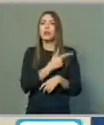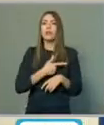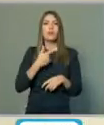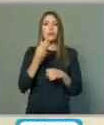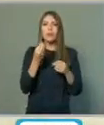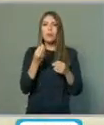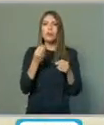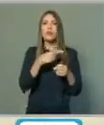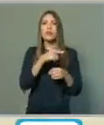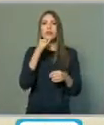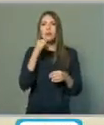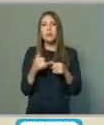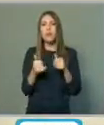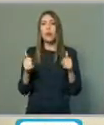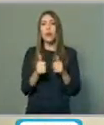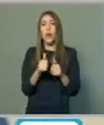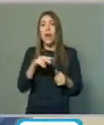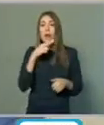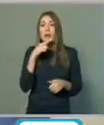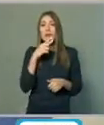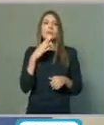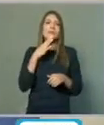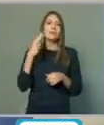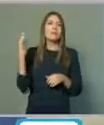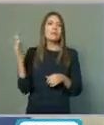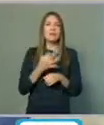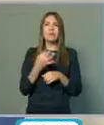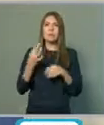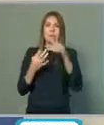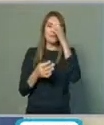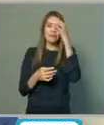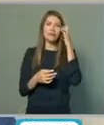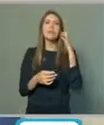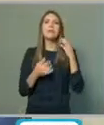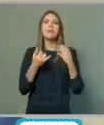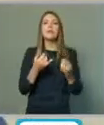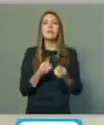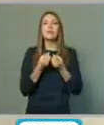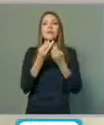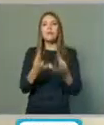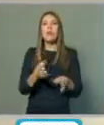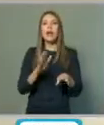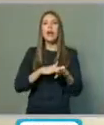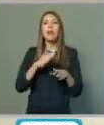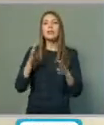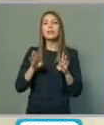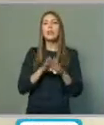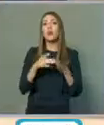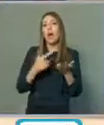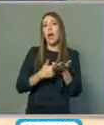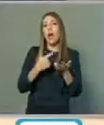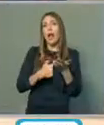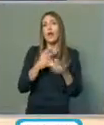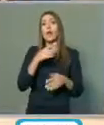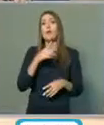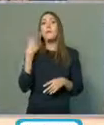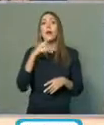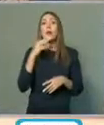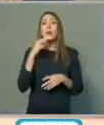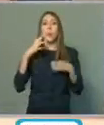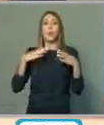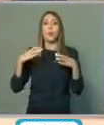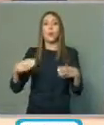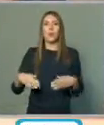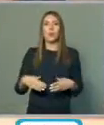espagueti. Y con el aguacate, bueno, le damos un sabor y además le damos ahí el toque de grasita buena que necesita el cuerpo también. Totalmente. Así que,